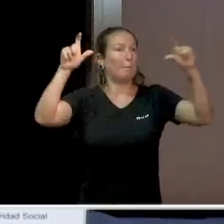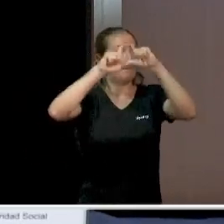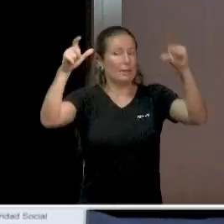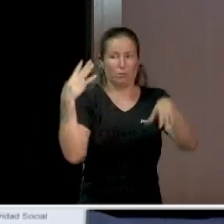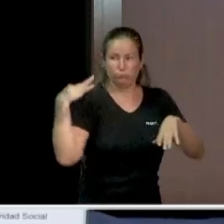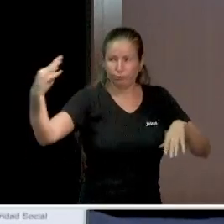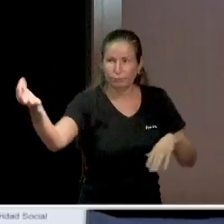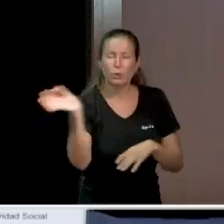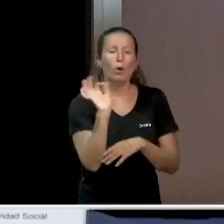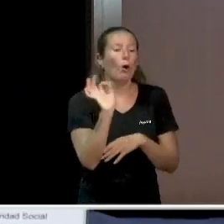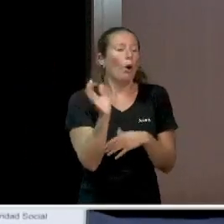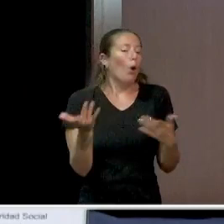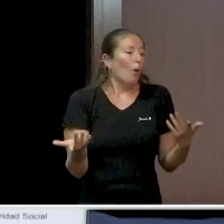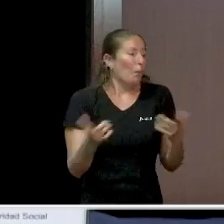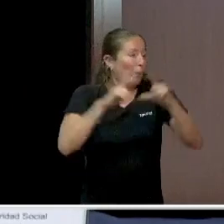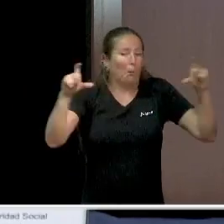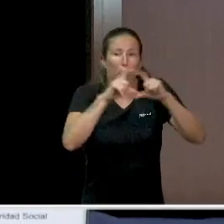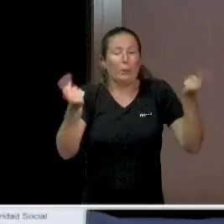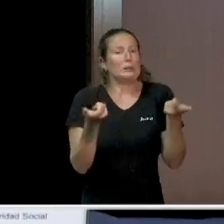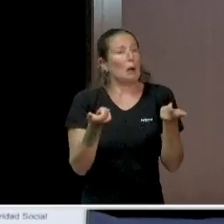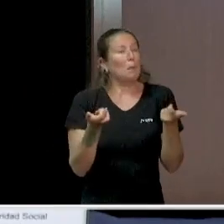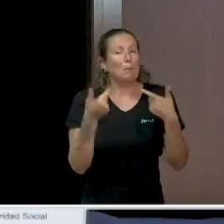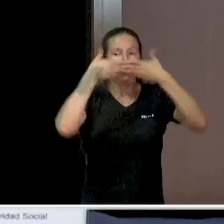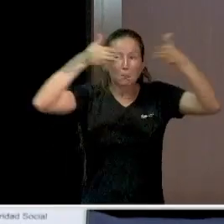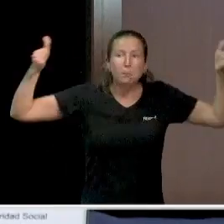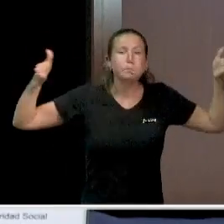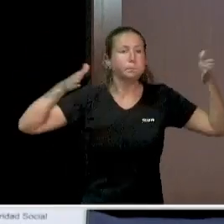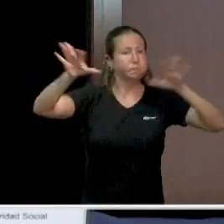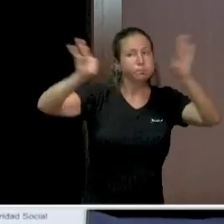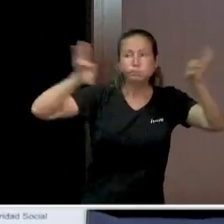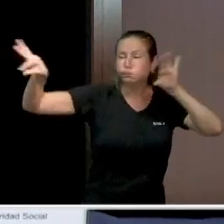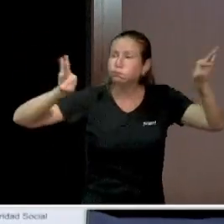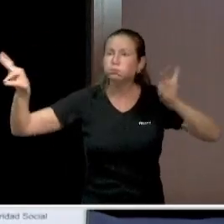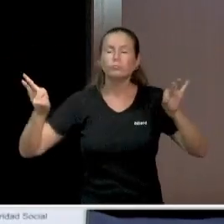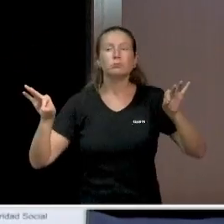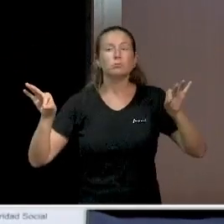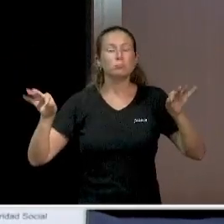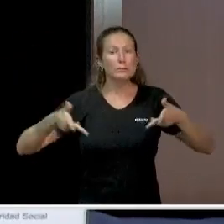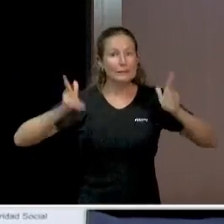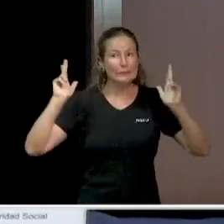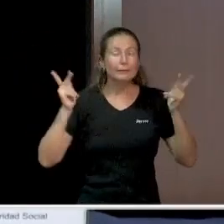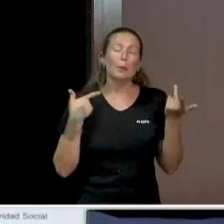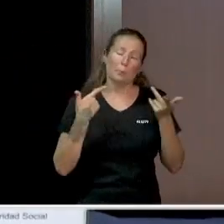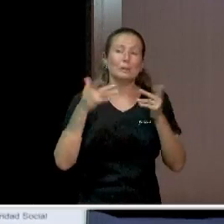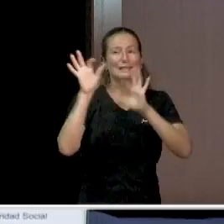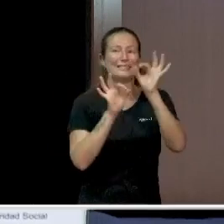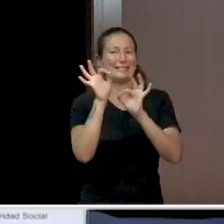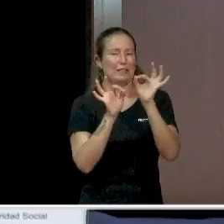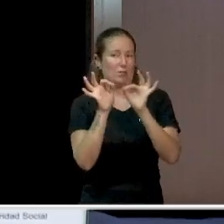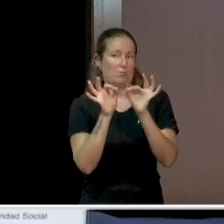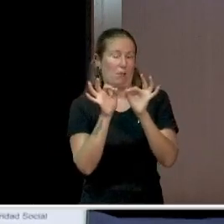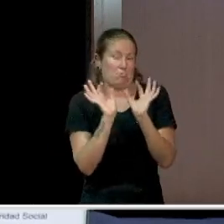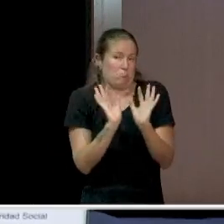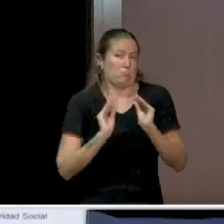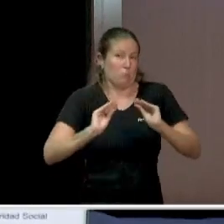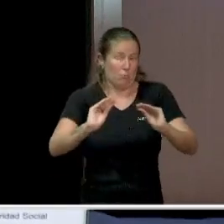empresas empleadoras o potencialmente empleadoras, pues obviamente la tasa de empleo nos va a decir si hay